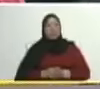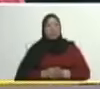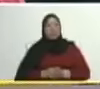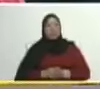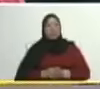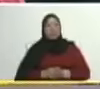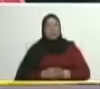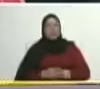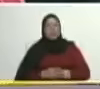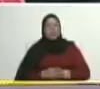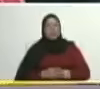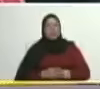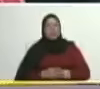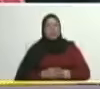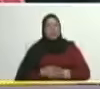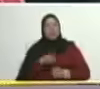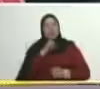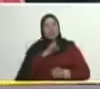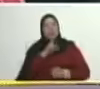no nos acompaña,